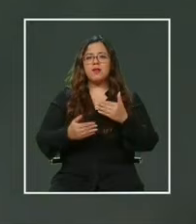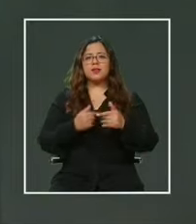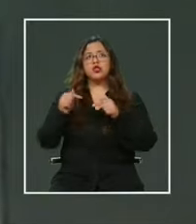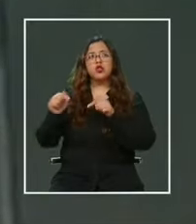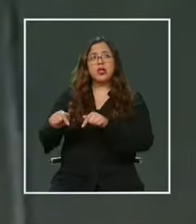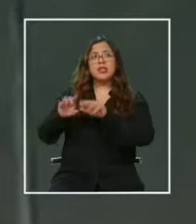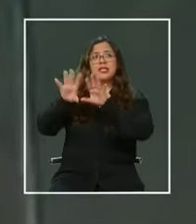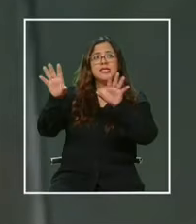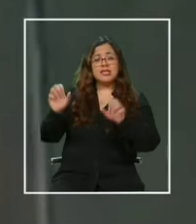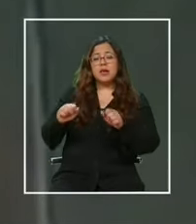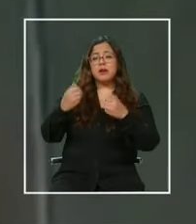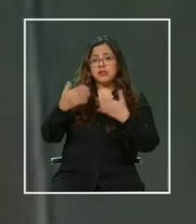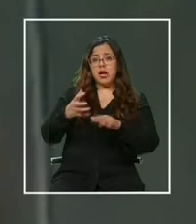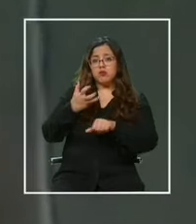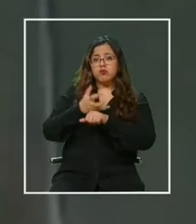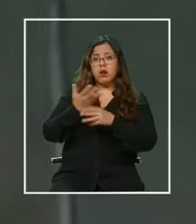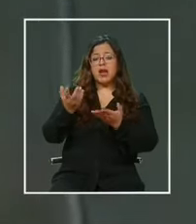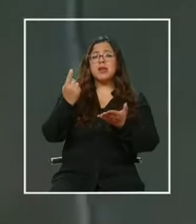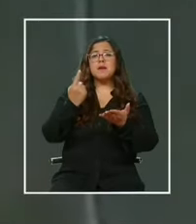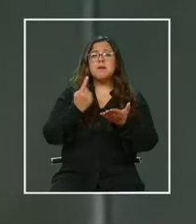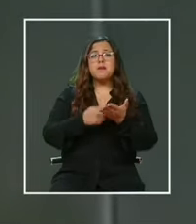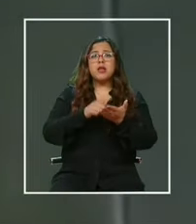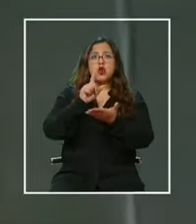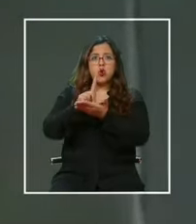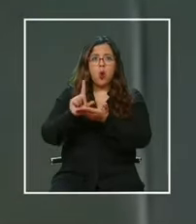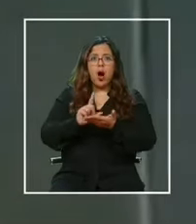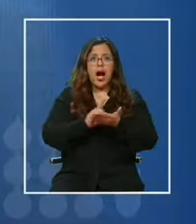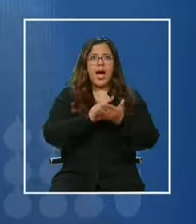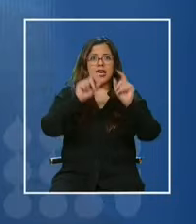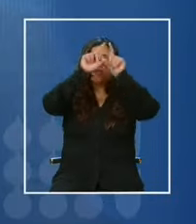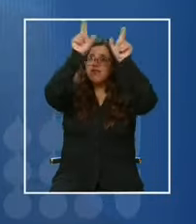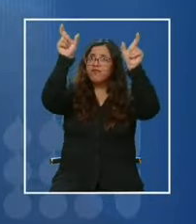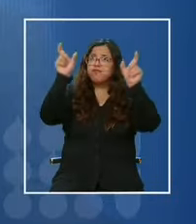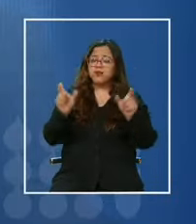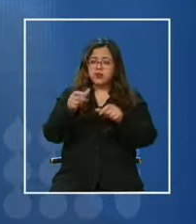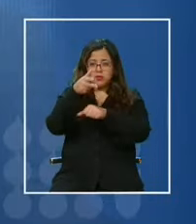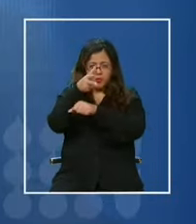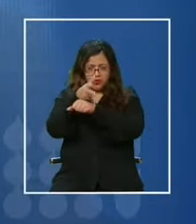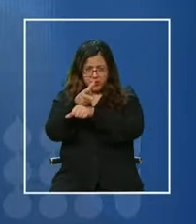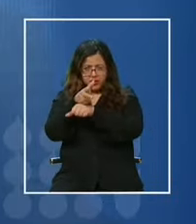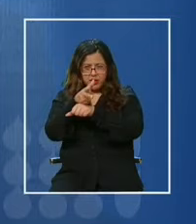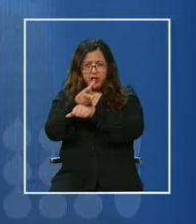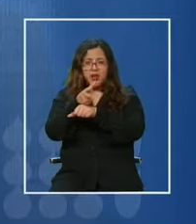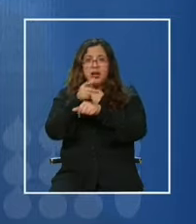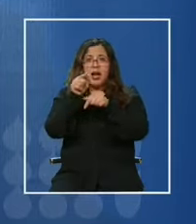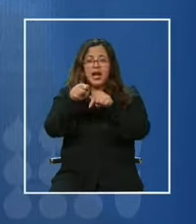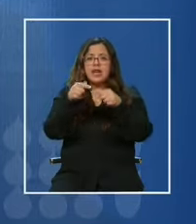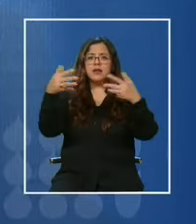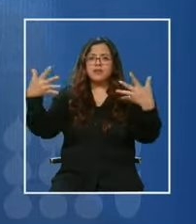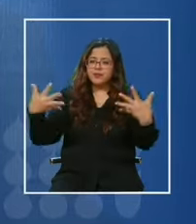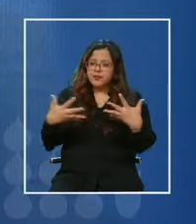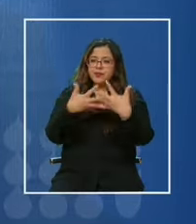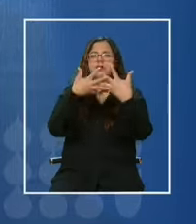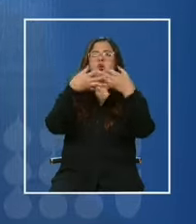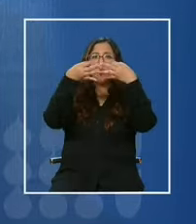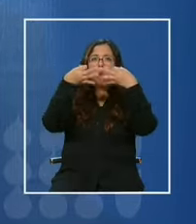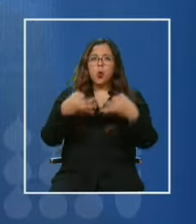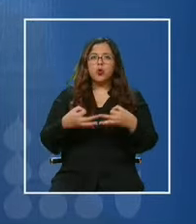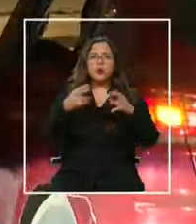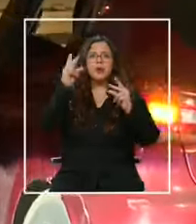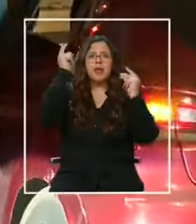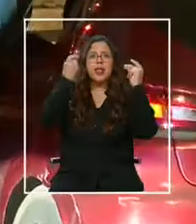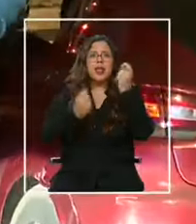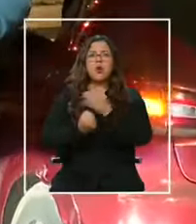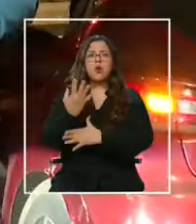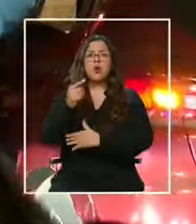sistema CITIA, hemos puesto a disposición 1.000 puntos de lectura que tenemos nosotros repartidos a nivel país para que podamos complementar esta